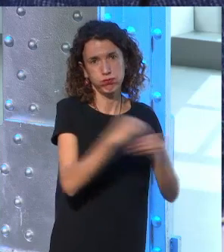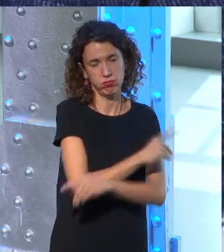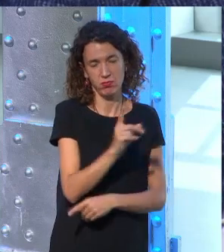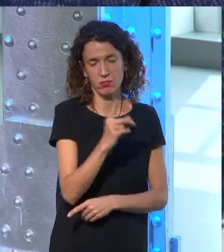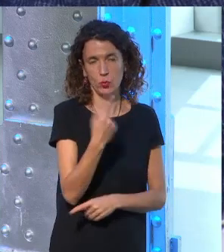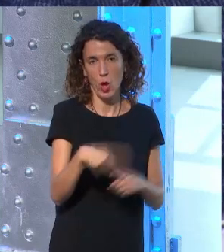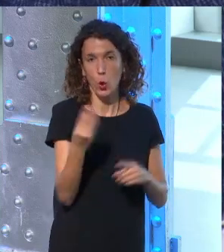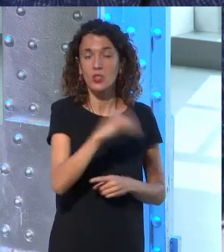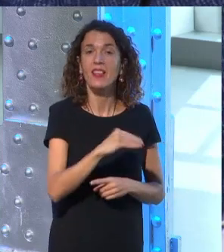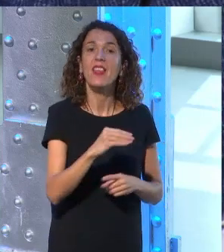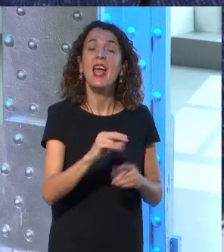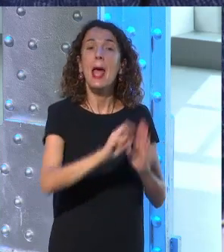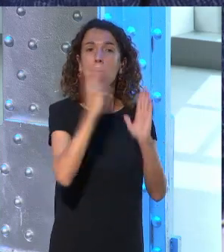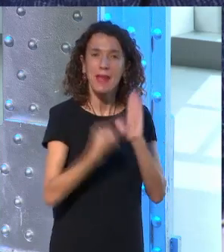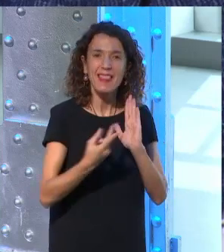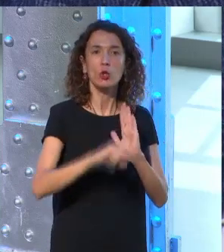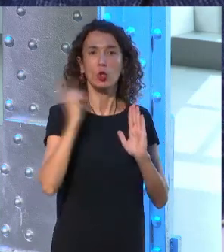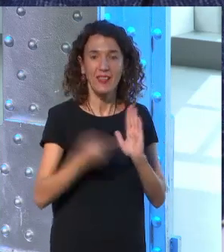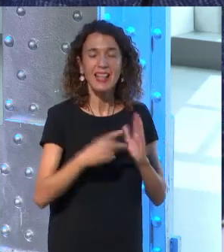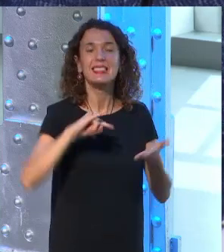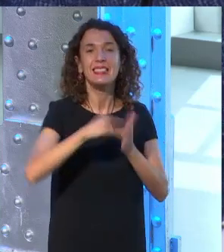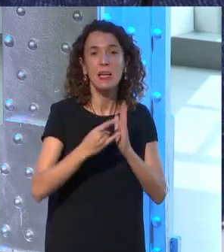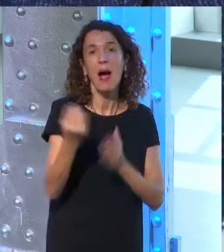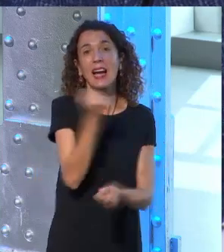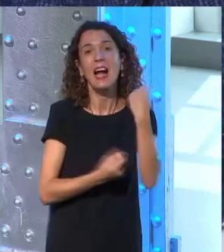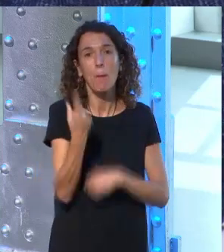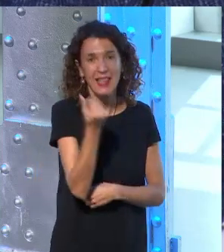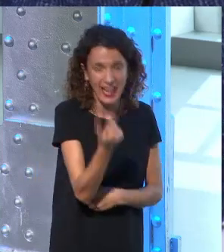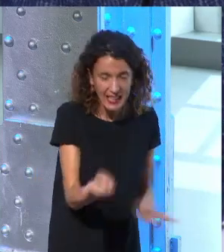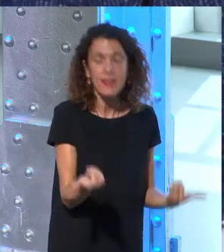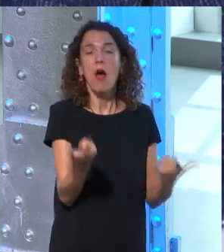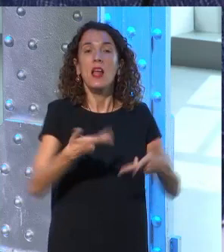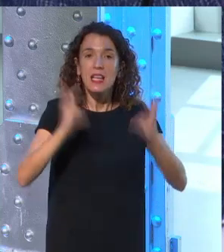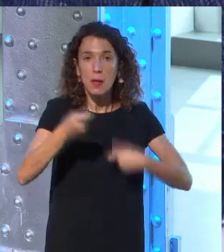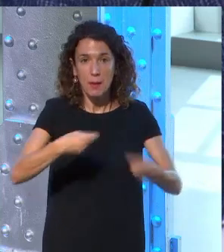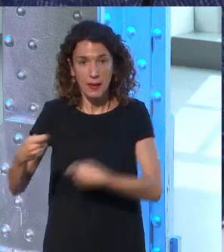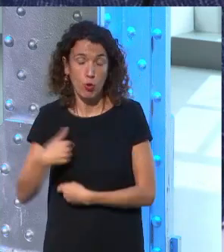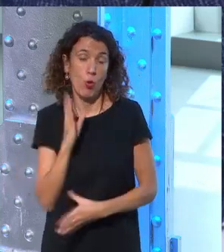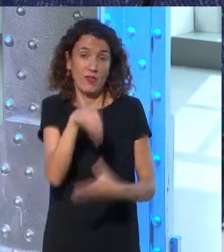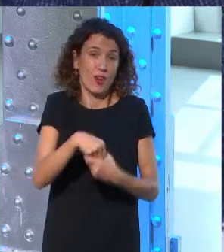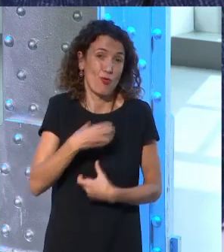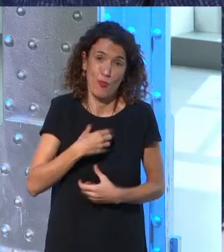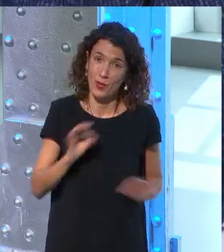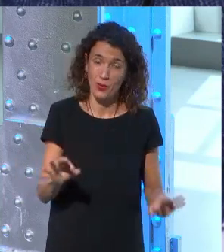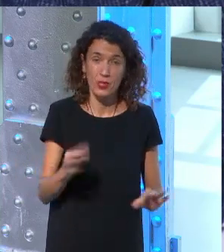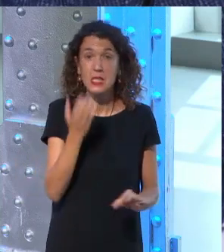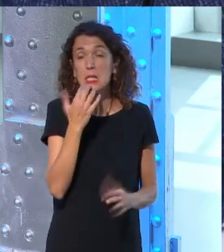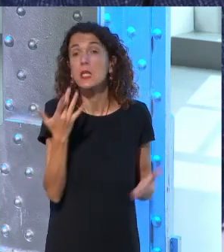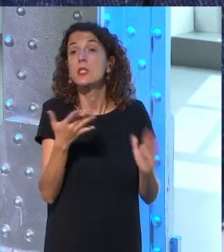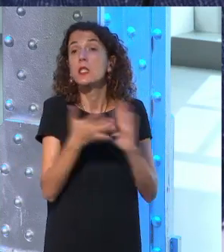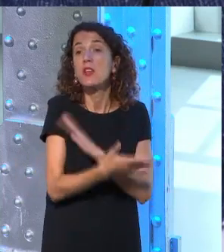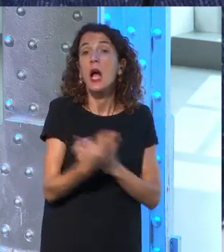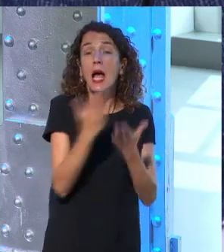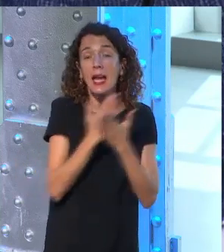una enmienda a la totalidad al sistema capitalista, a la economía de libre mercado. Yo ahí no puedo entrar. Si damos por válidos tanto